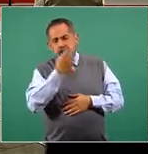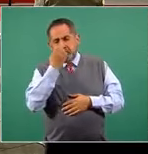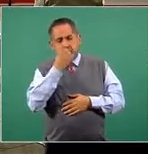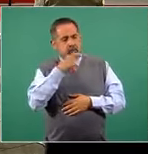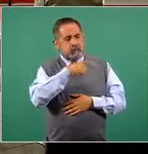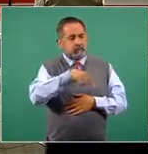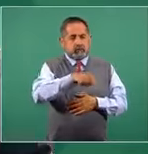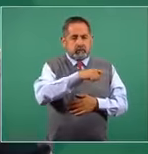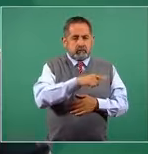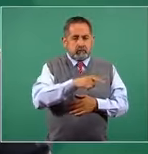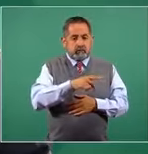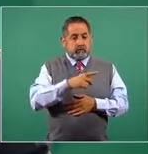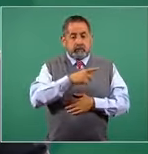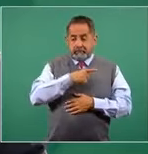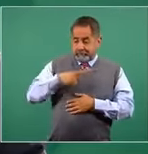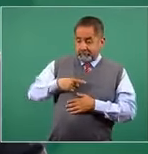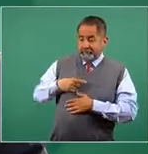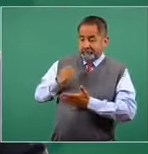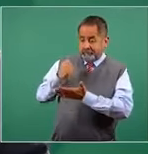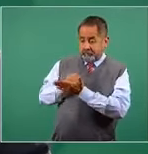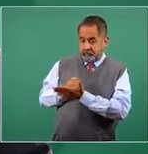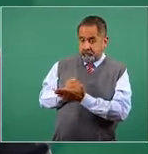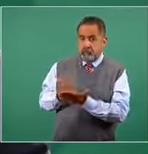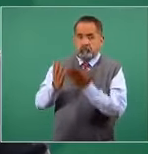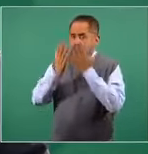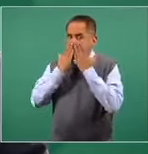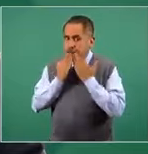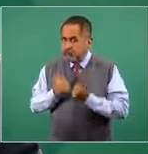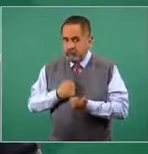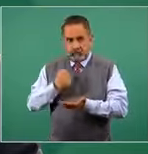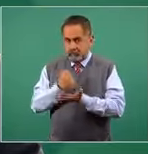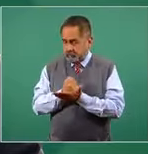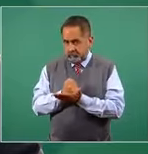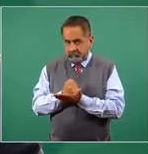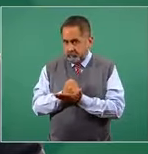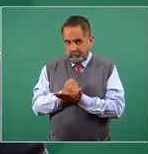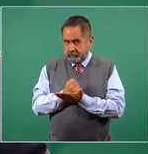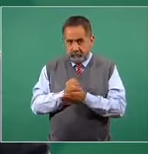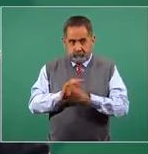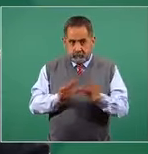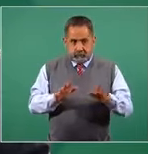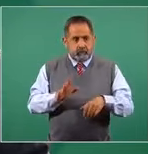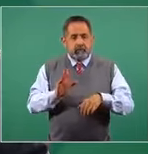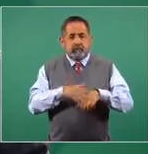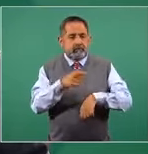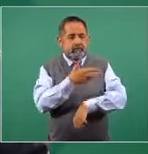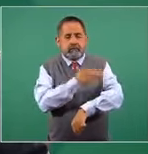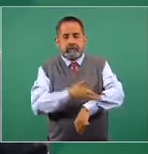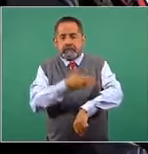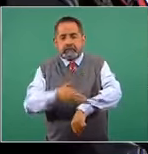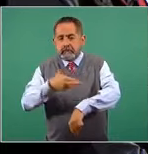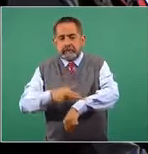que debiendo tener reconocimiento oficial carezcan de él, en su mayoría es porque no han terminado el